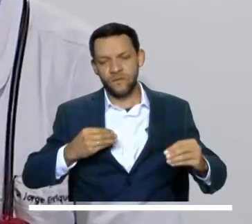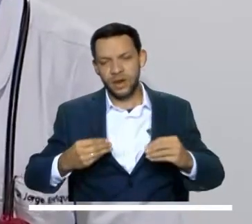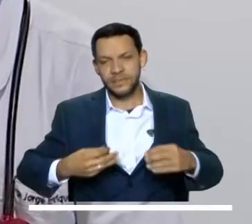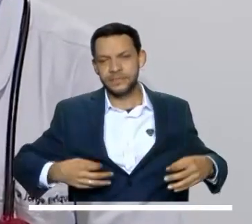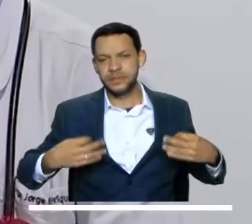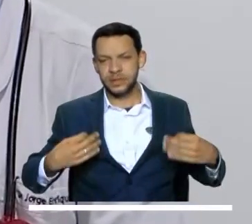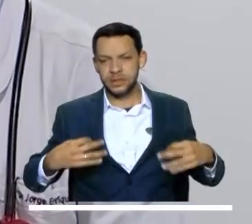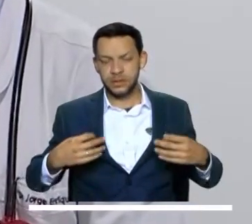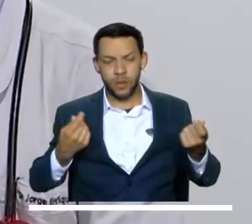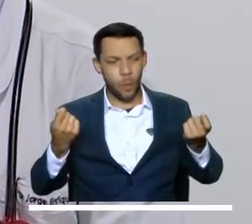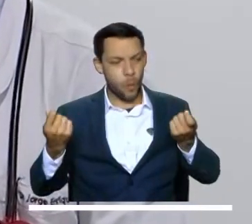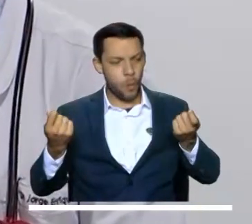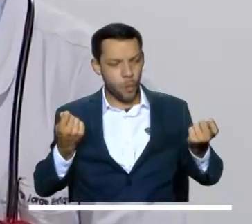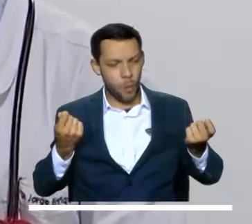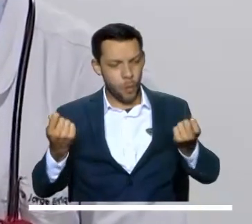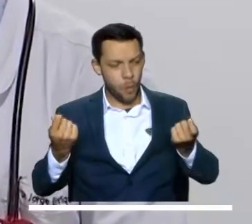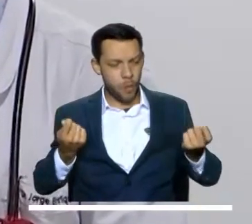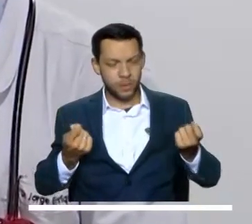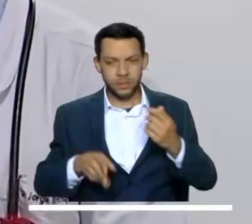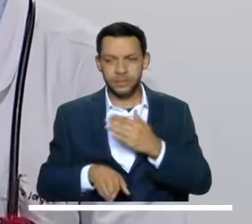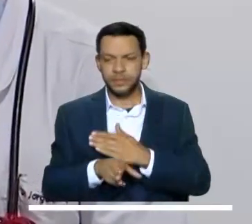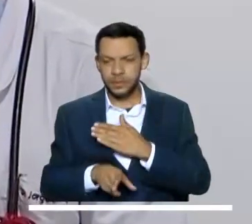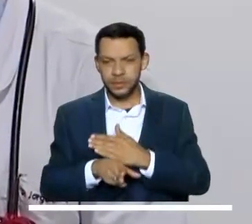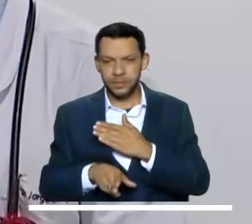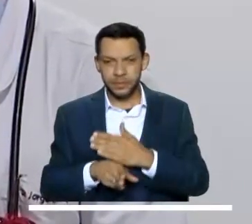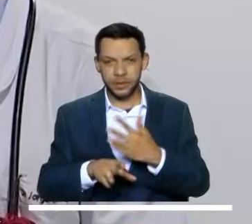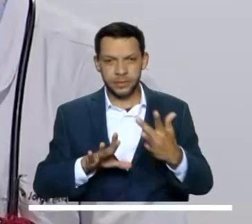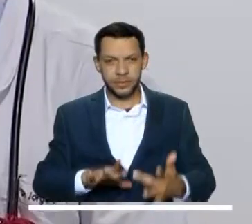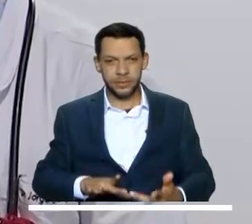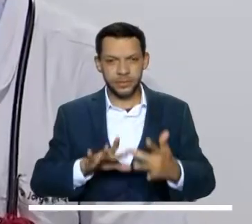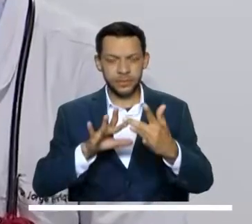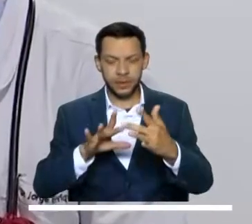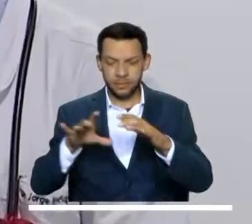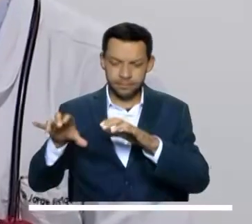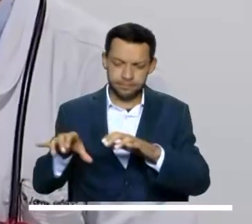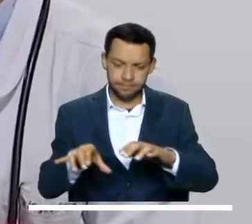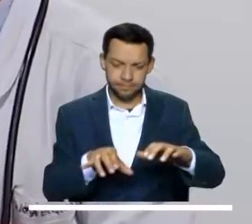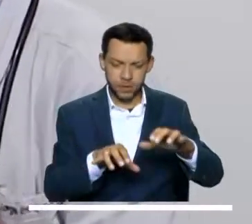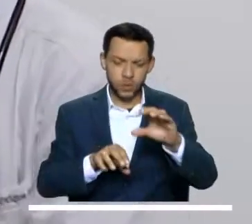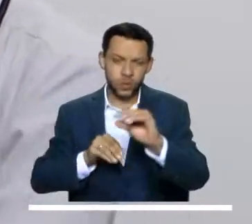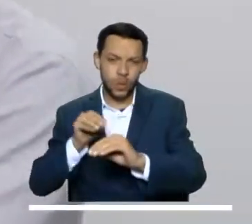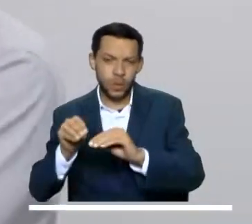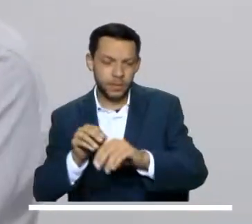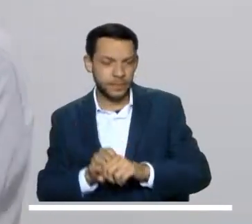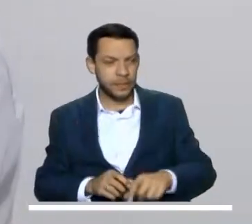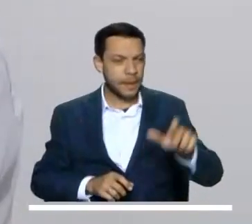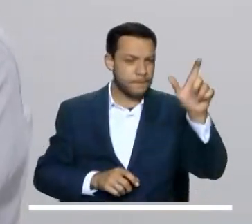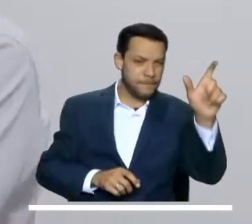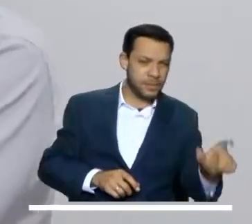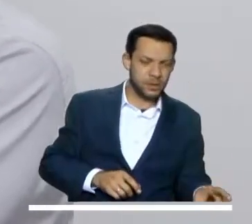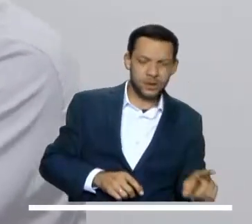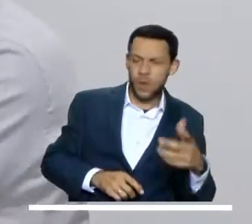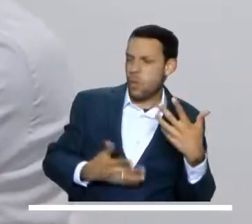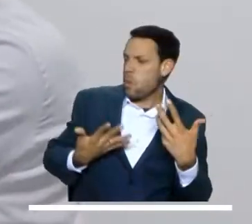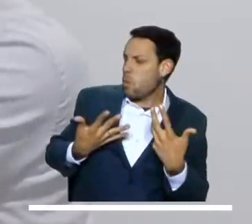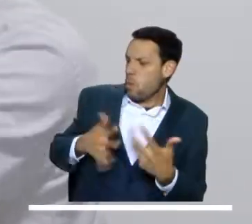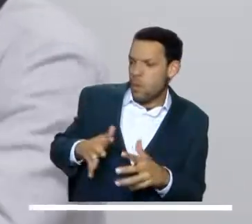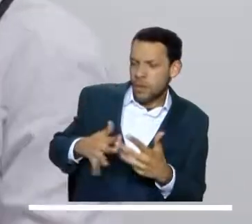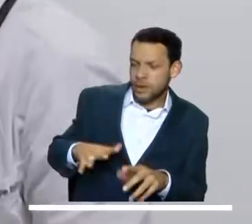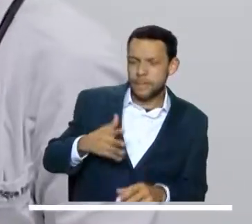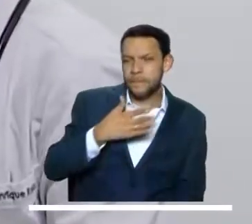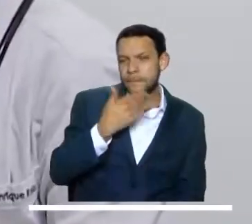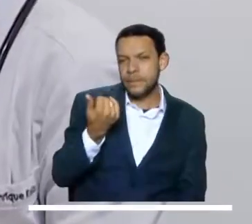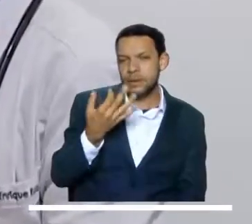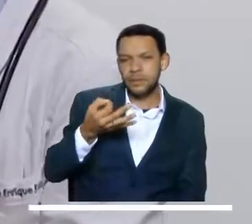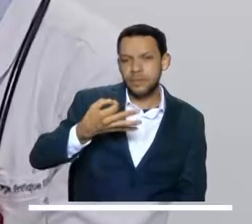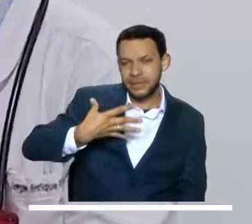más tolerable para él y más fácil de maniobrar para el médico endoscopista. Y el paciente le dice, no, doctor Luis Miguel, es que mándeme una